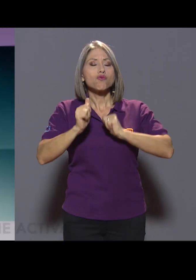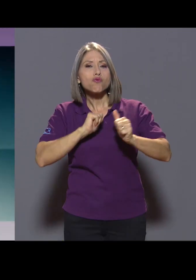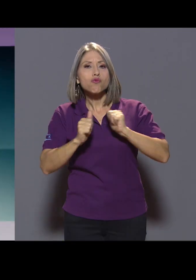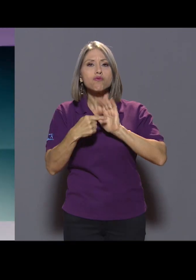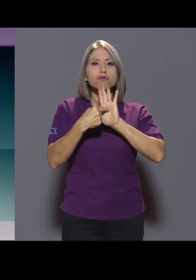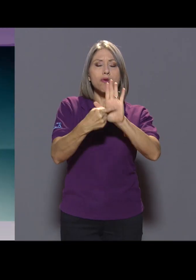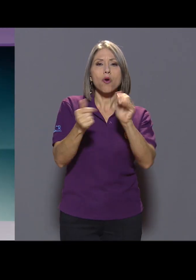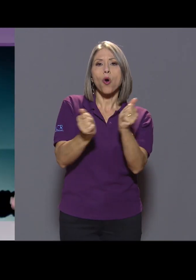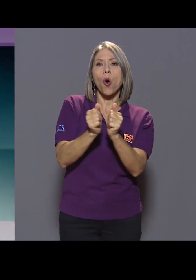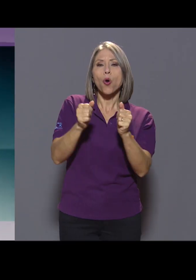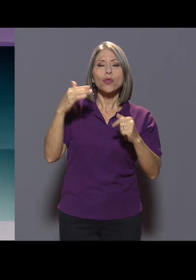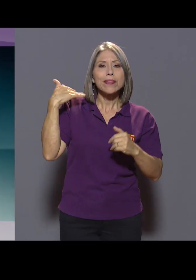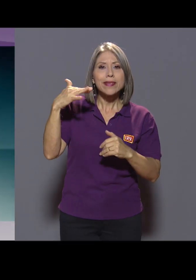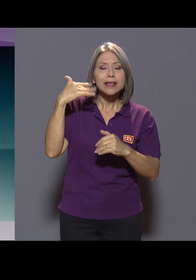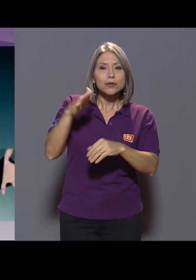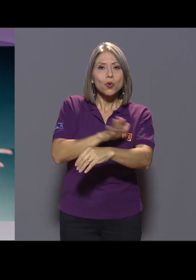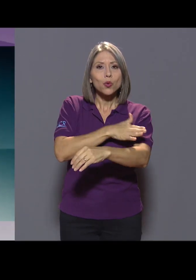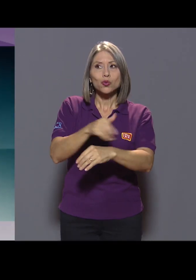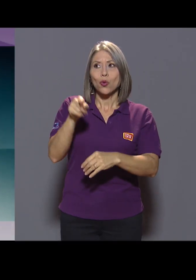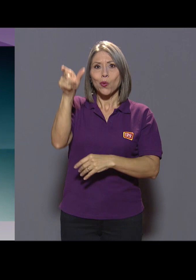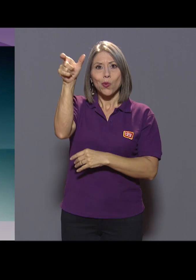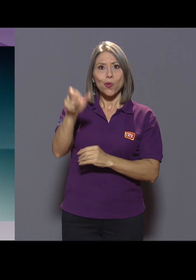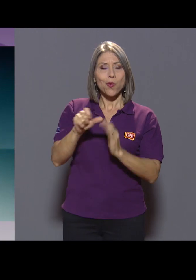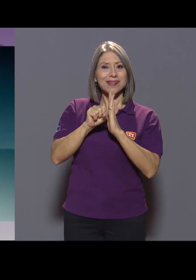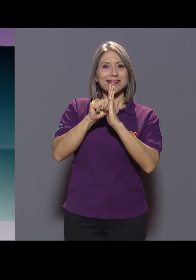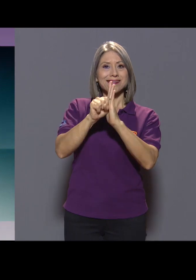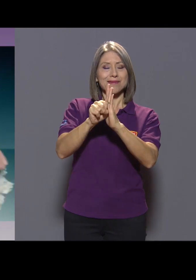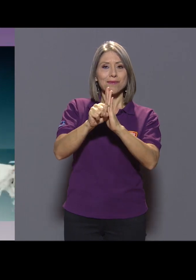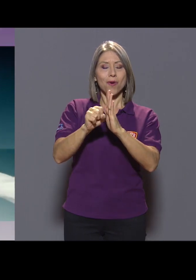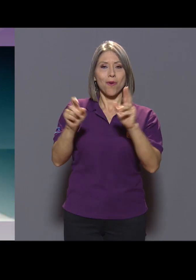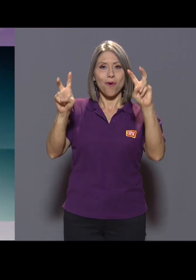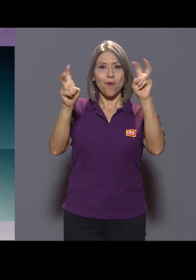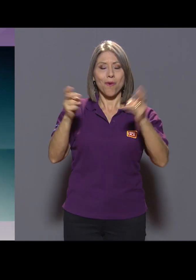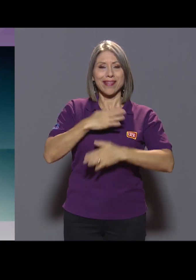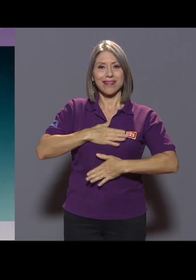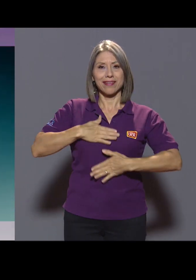siendo un ícono indiscutible en el mundo del entretenimiento.